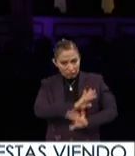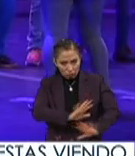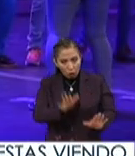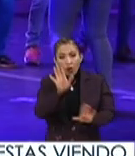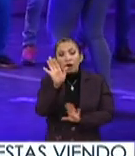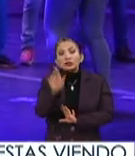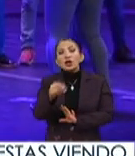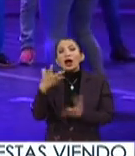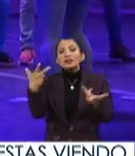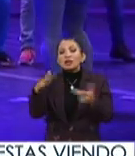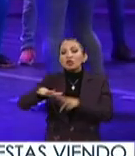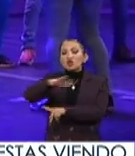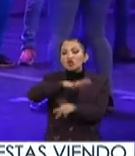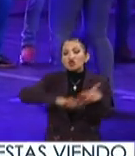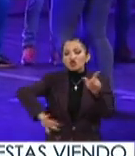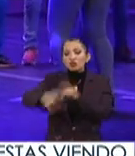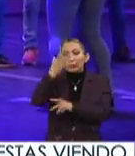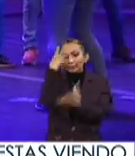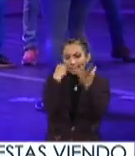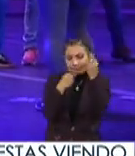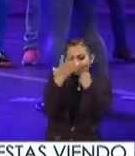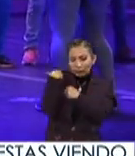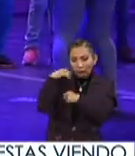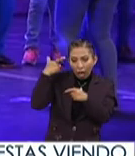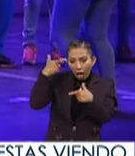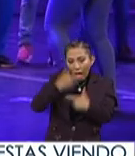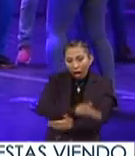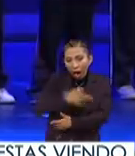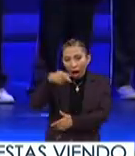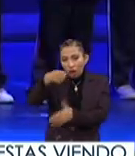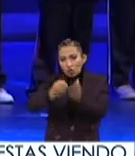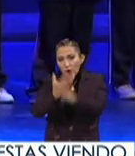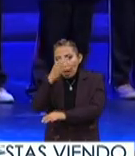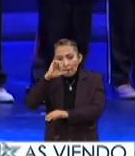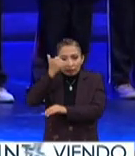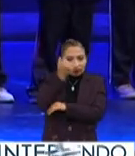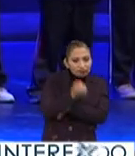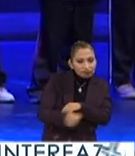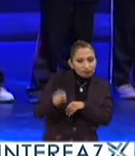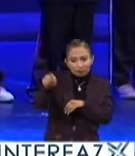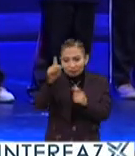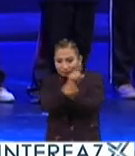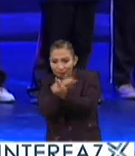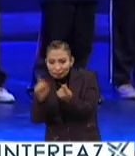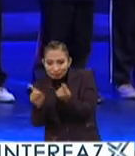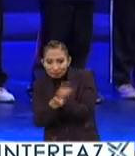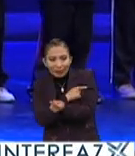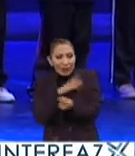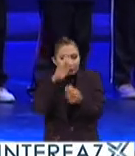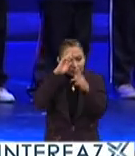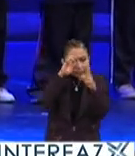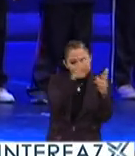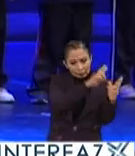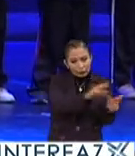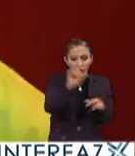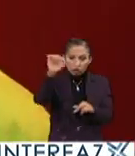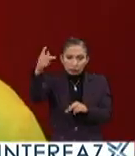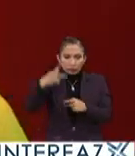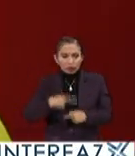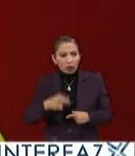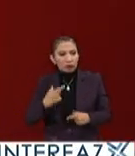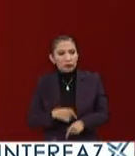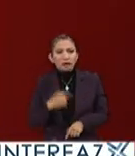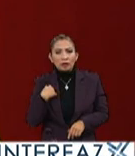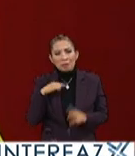artes, generando un espacio de formación y descubrimiento de nuevas habilidades de convivencia y respeto por el otro.